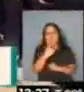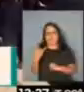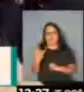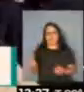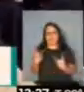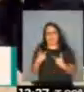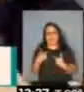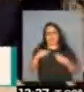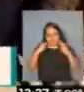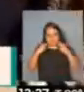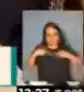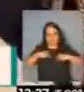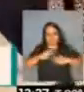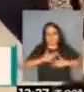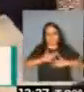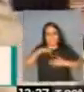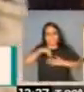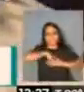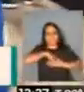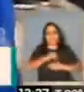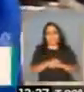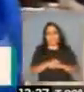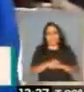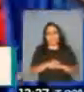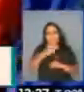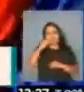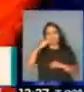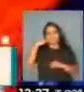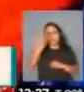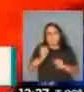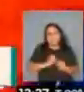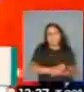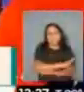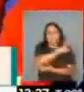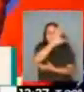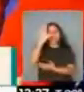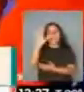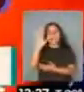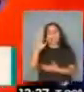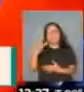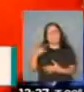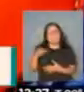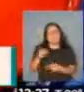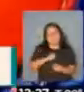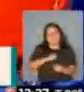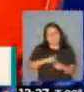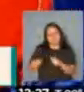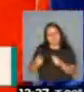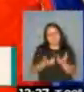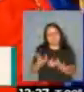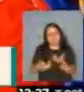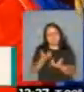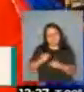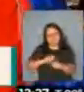interior de cada uno de nosotros y luego al amanecer se debe prender fuego hacer unas